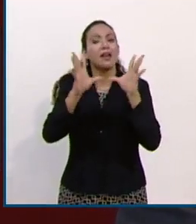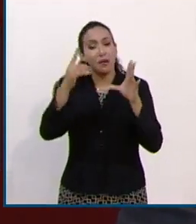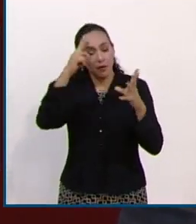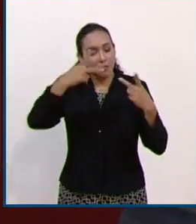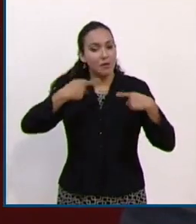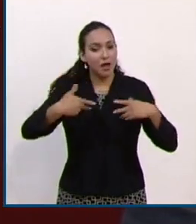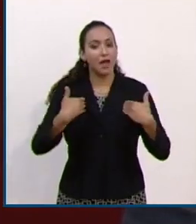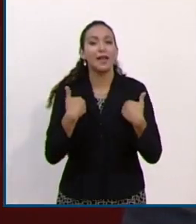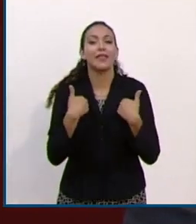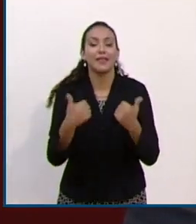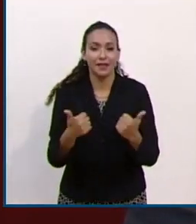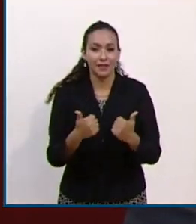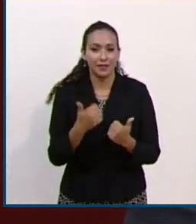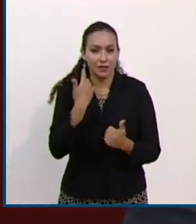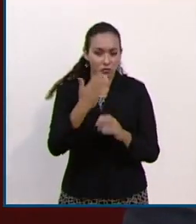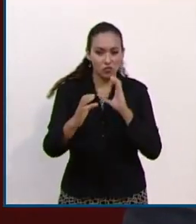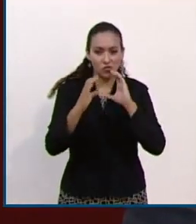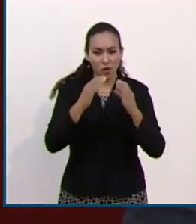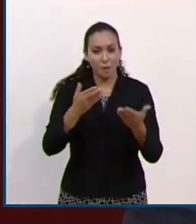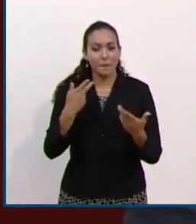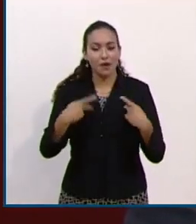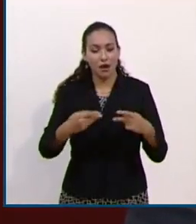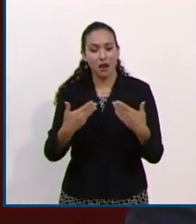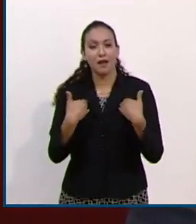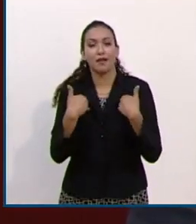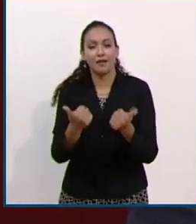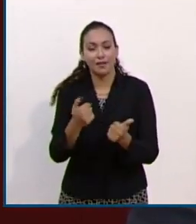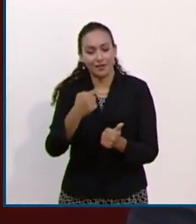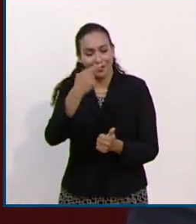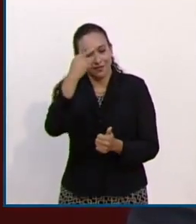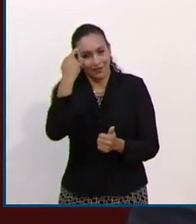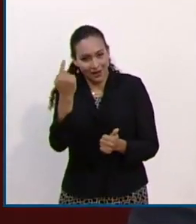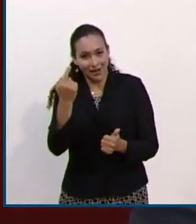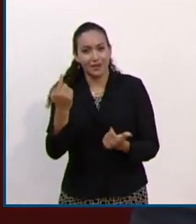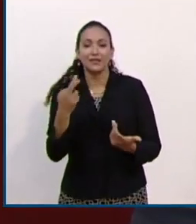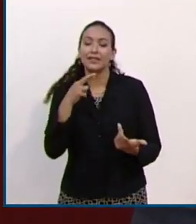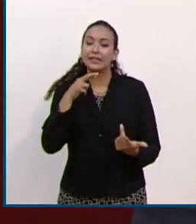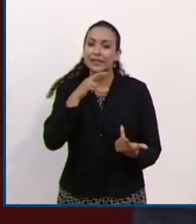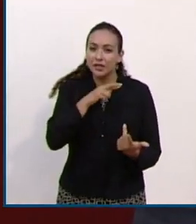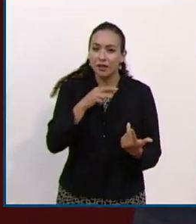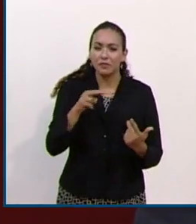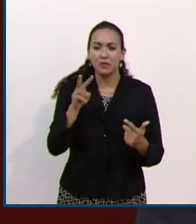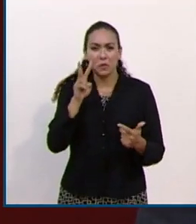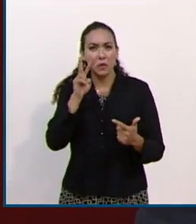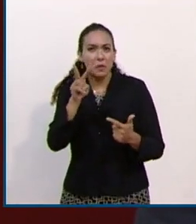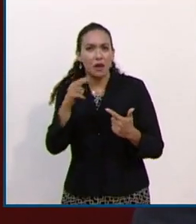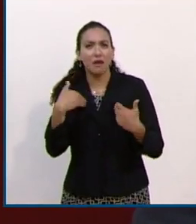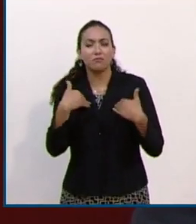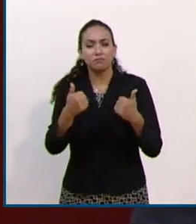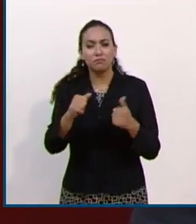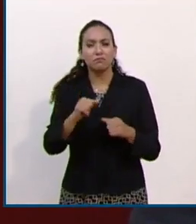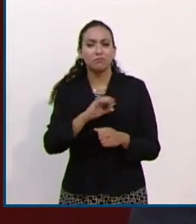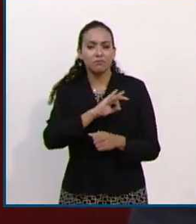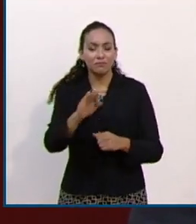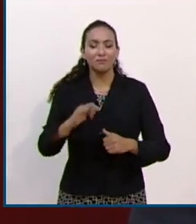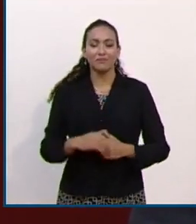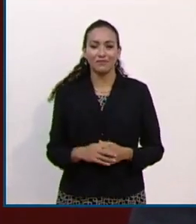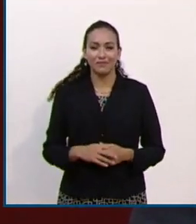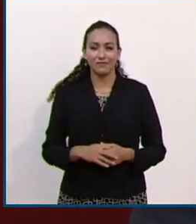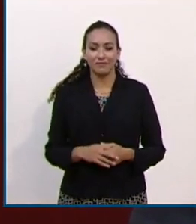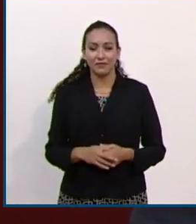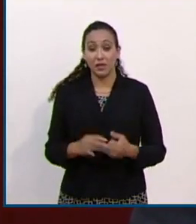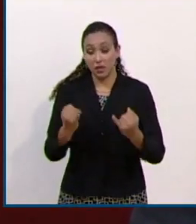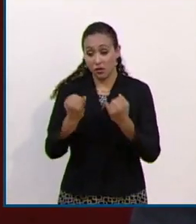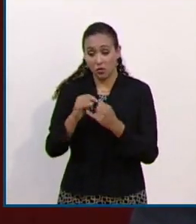tratar de hacer una comunicación muy accesible y muy cercana a la audiencia, porque como también lo señaló